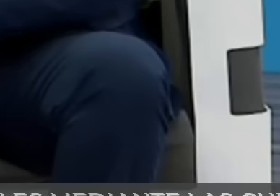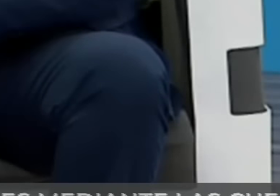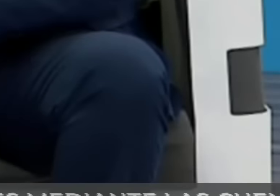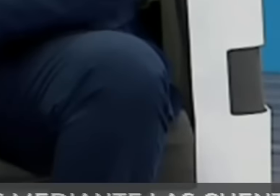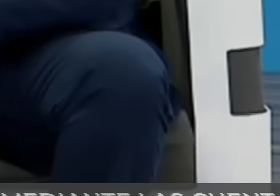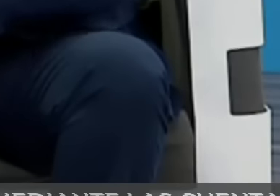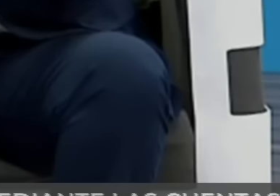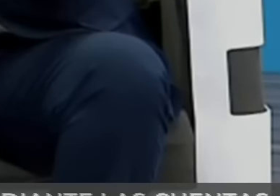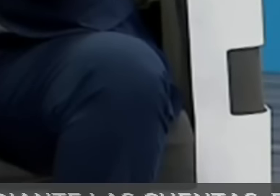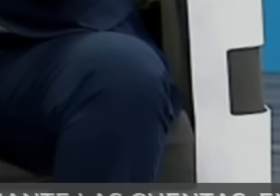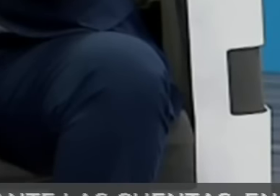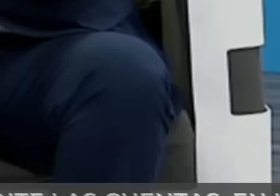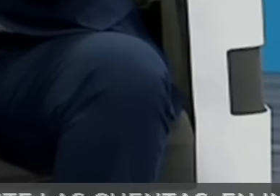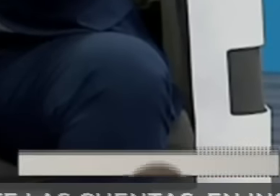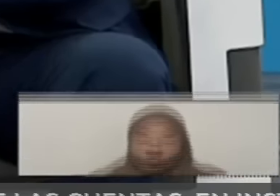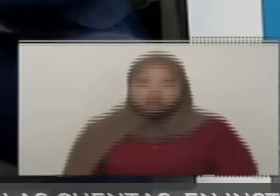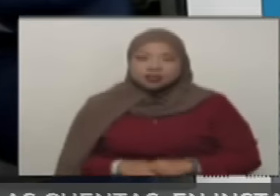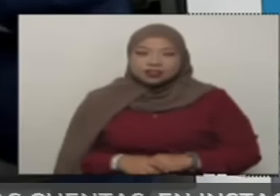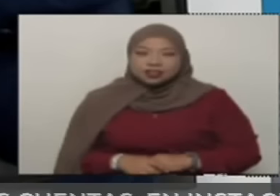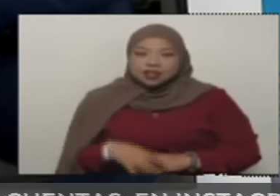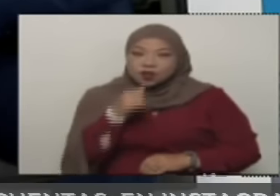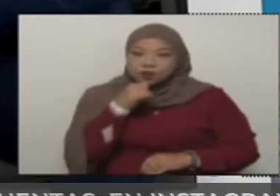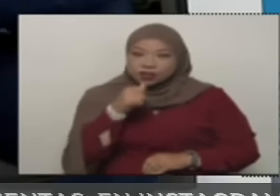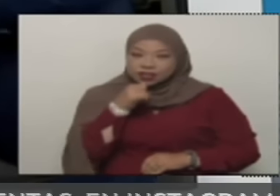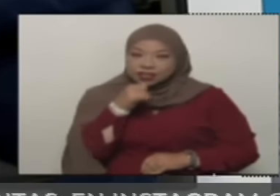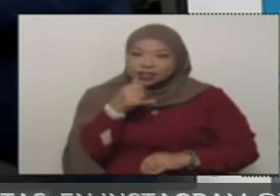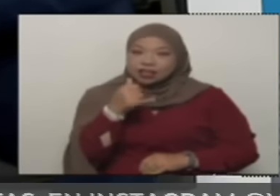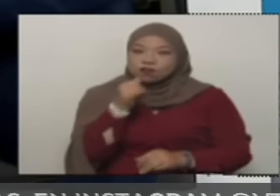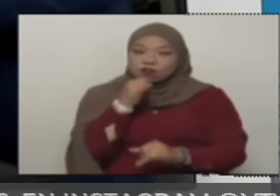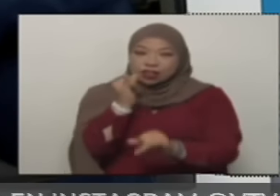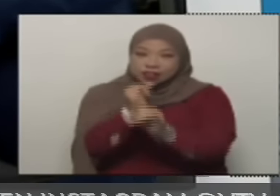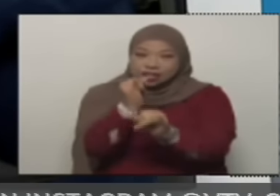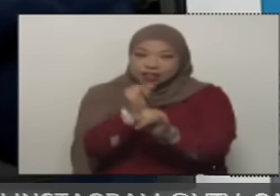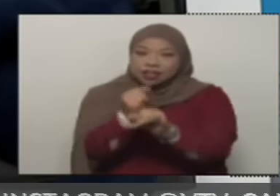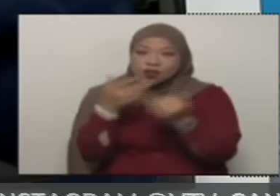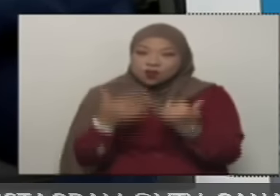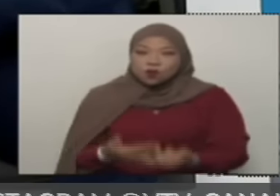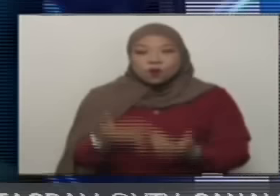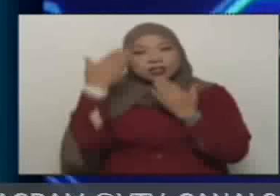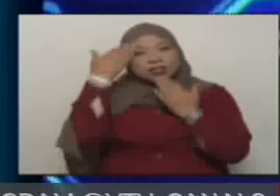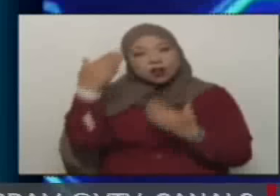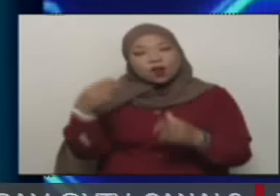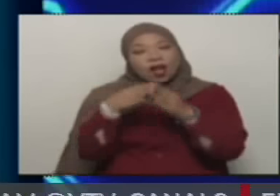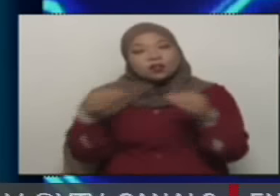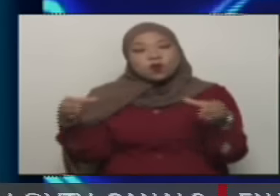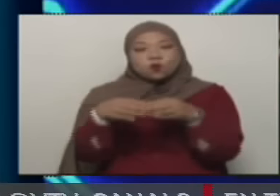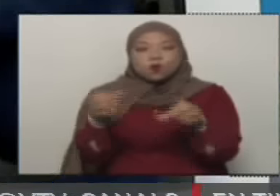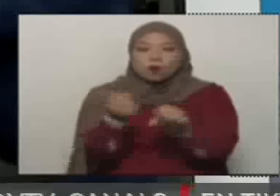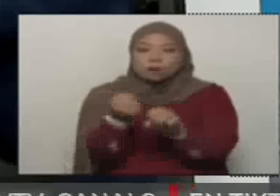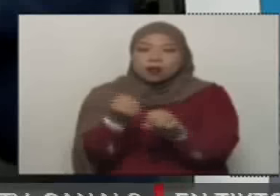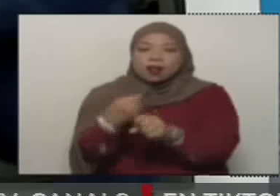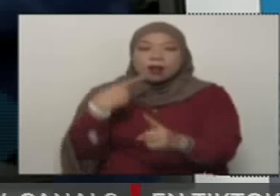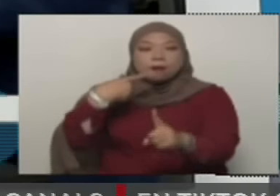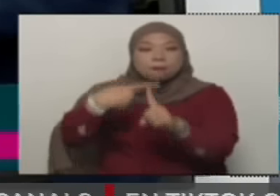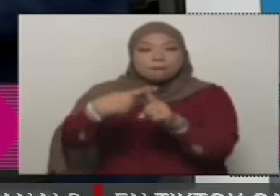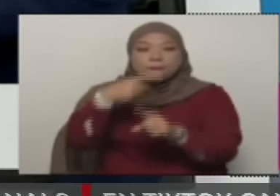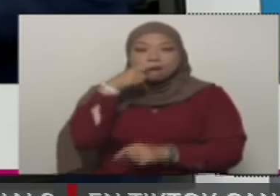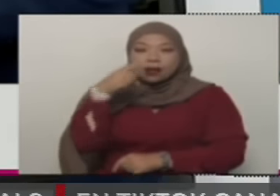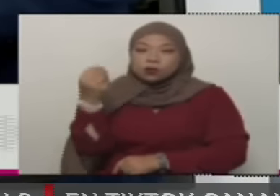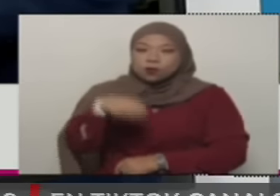Estamos ya en Zona Digital, en Comaduro Más. Bienvenidas y bienvenidos, presidente. Un saludo para usted y para todo el equipo también de Comaduro Más. Miguel, un placer una vez